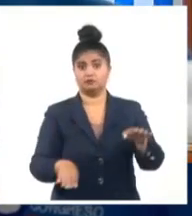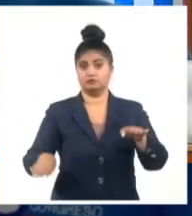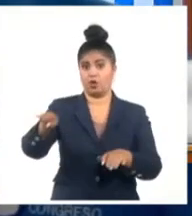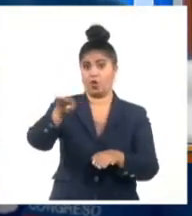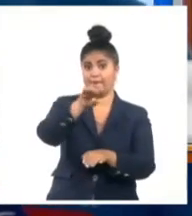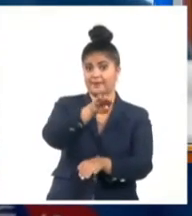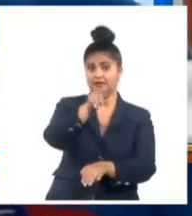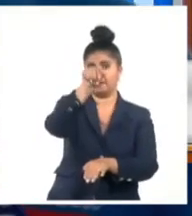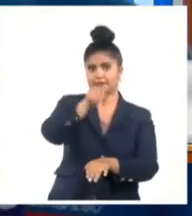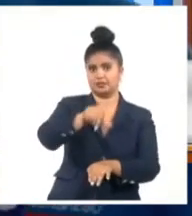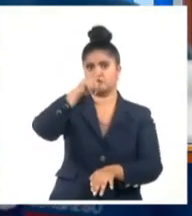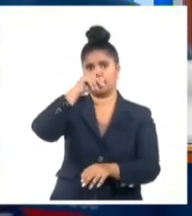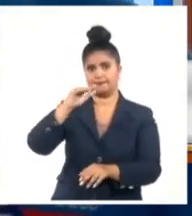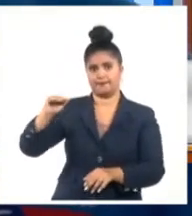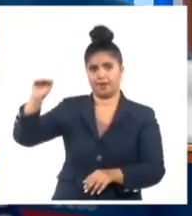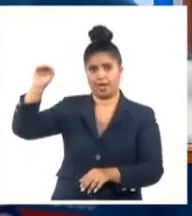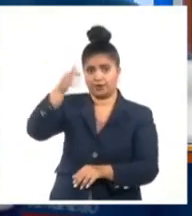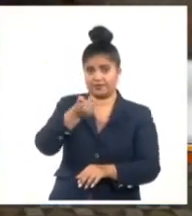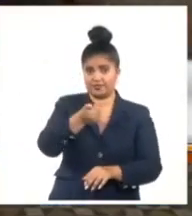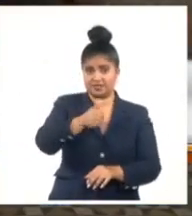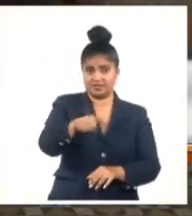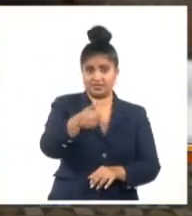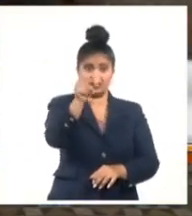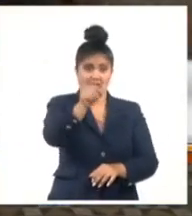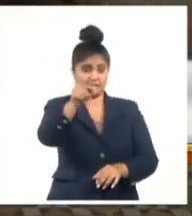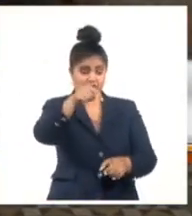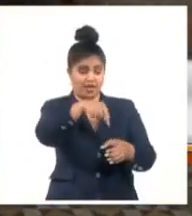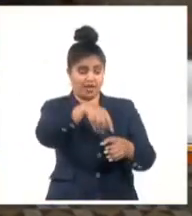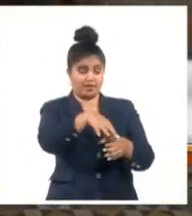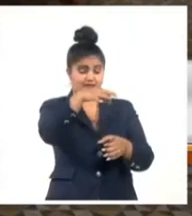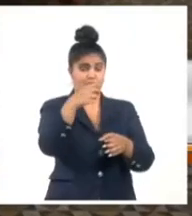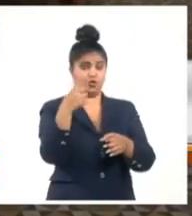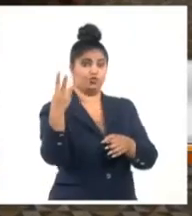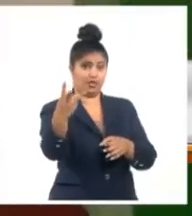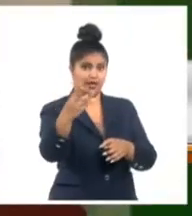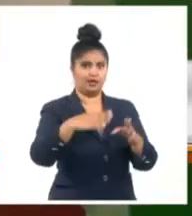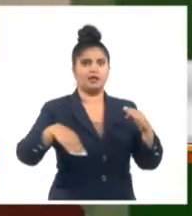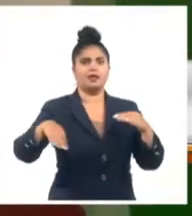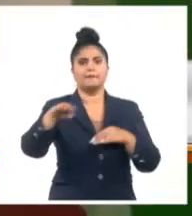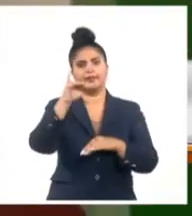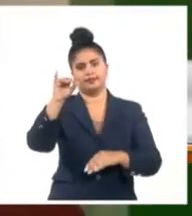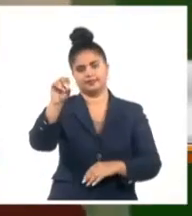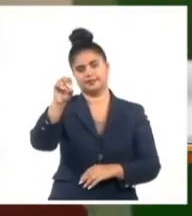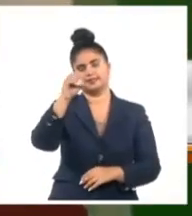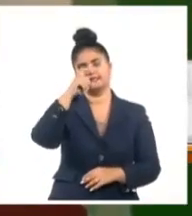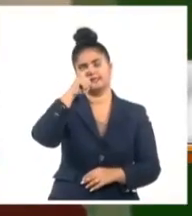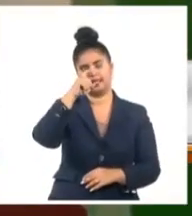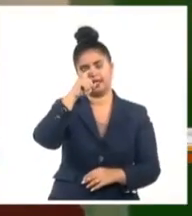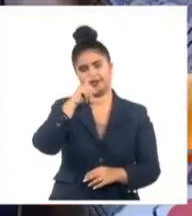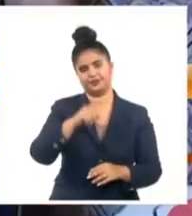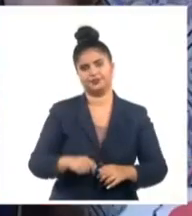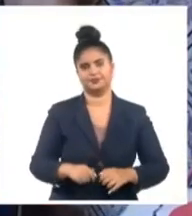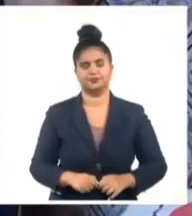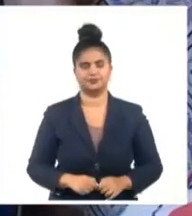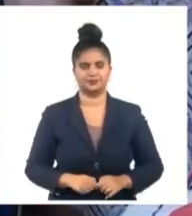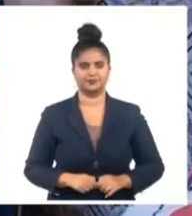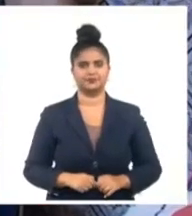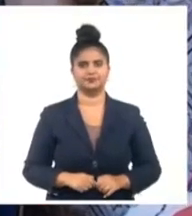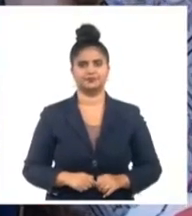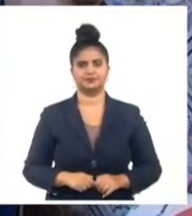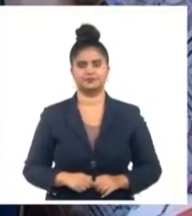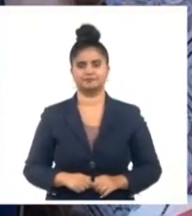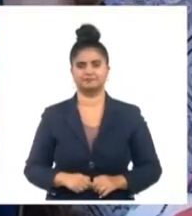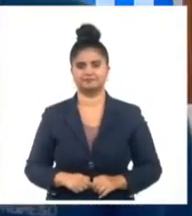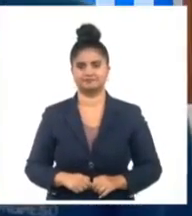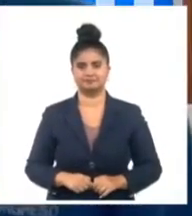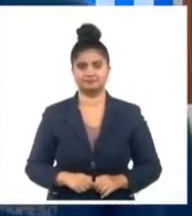10 cubanos tendremos más de 60 años. No es casual que estemos abocados al referendo, donde se